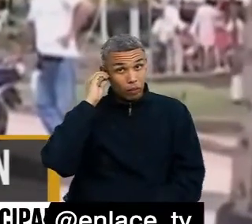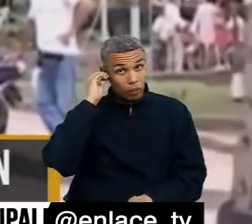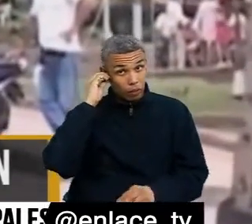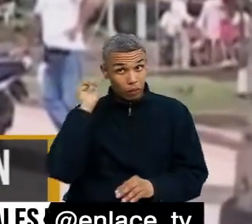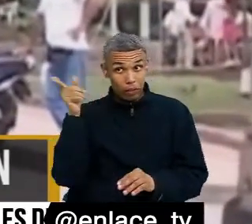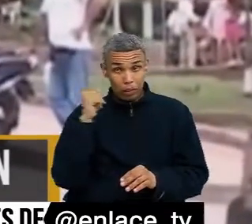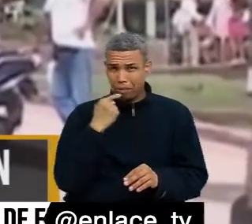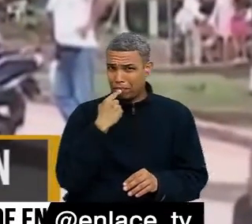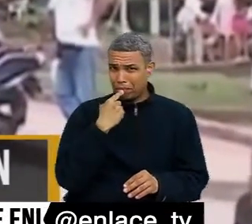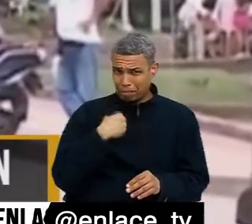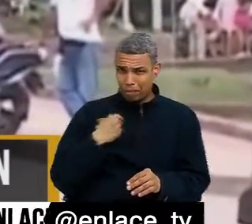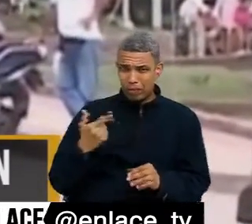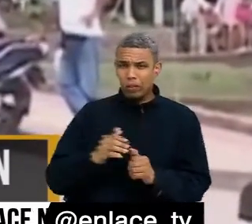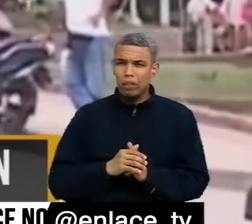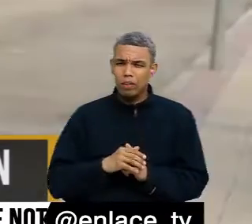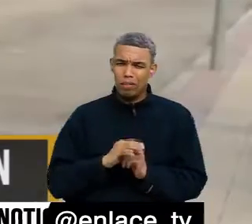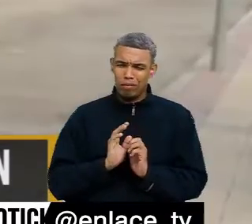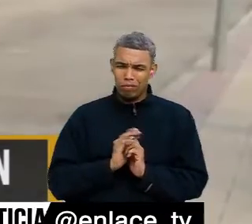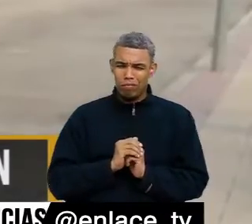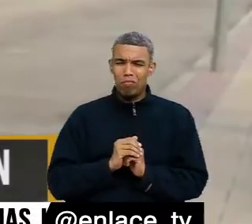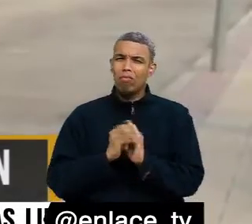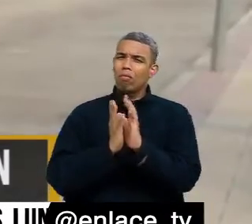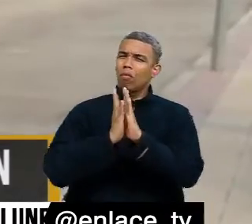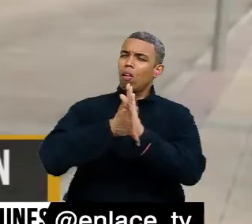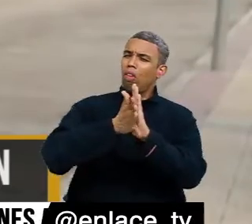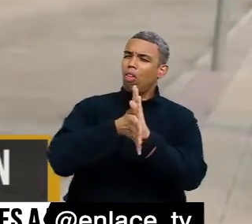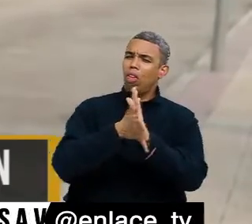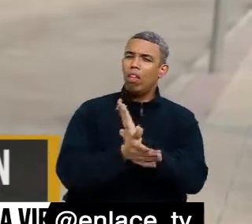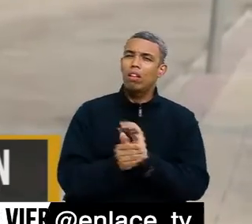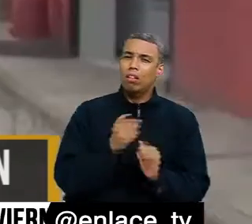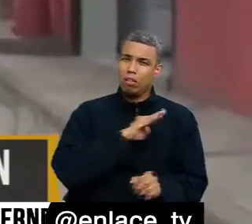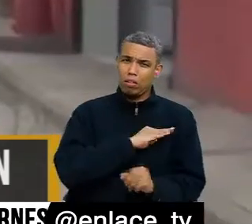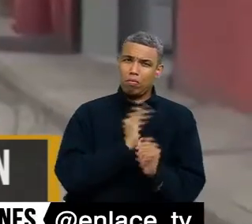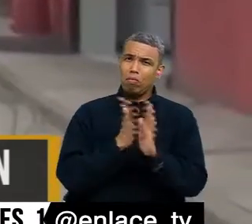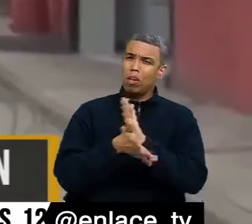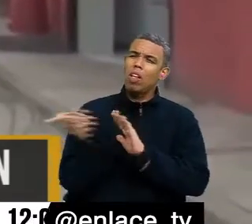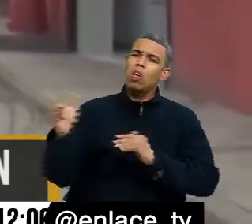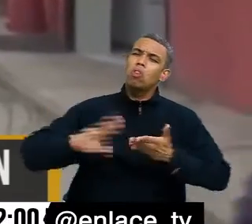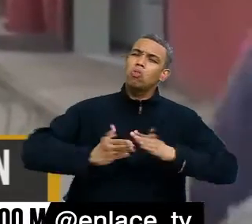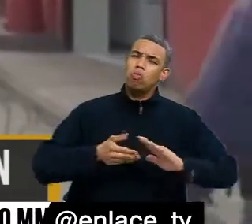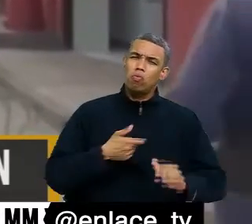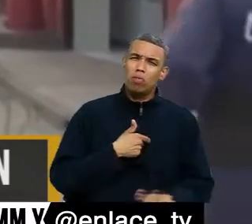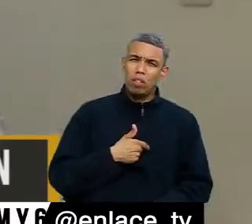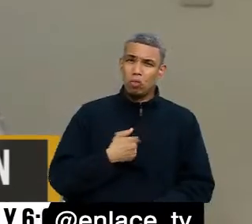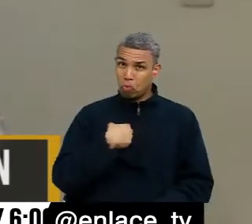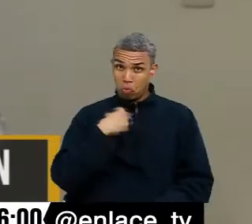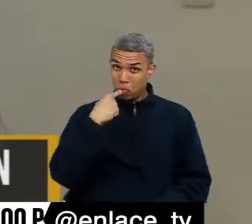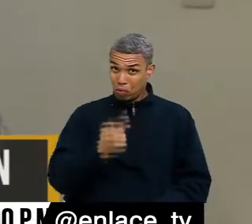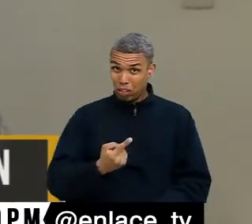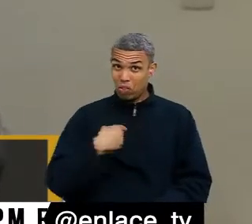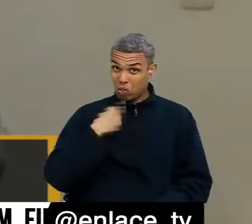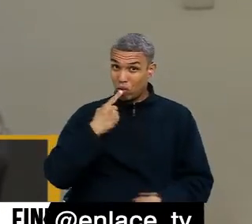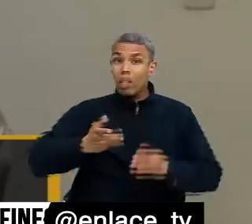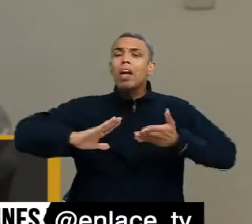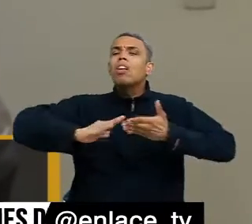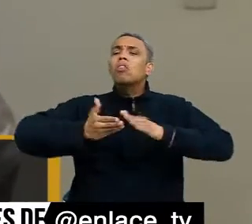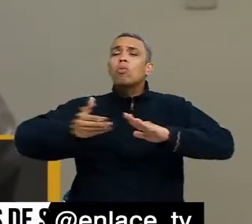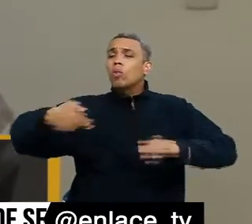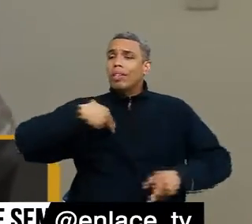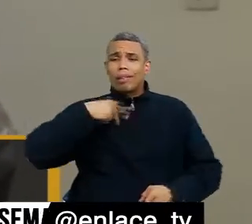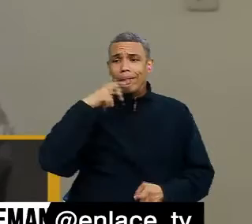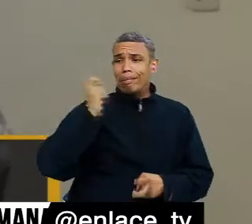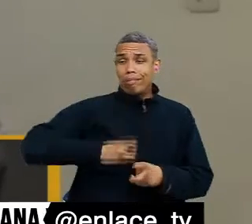por declaraciones del mandatario en el sentido de que él los había calificado como una comunidad difícil. He dicho absolutamente esto, lo que he tratado es de dimensionar